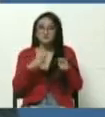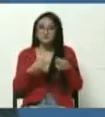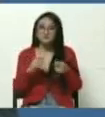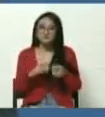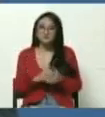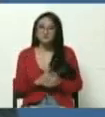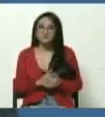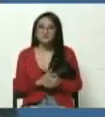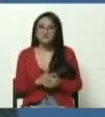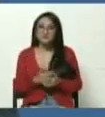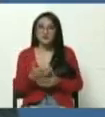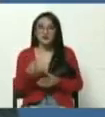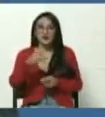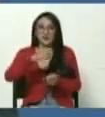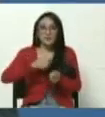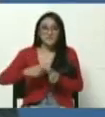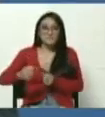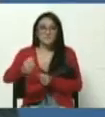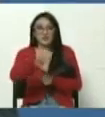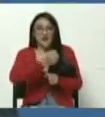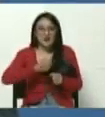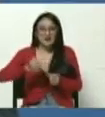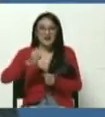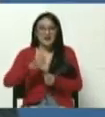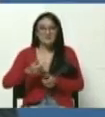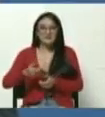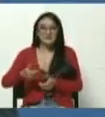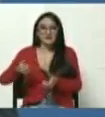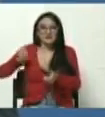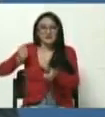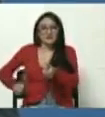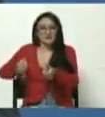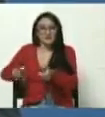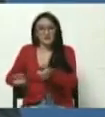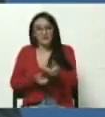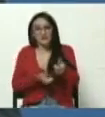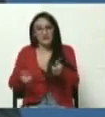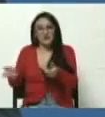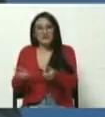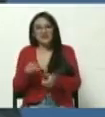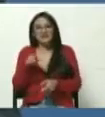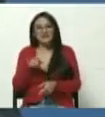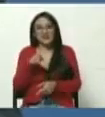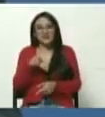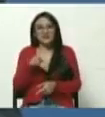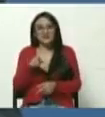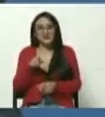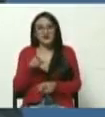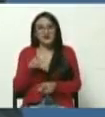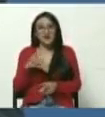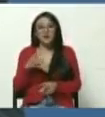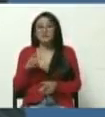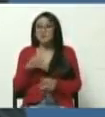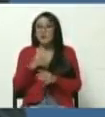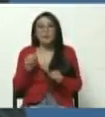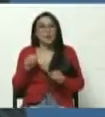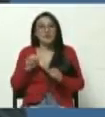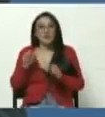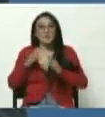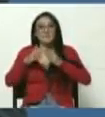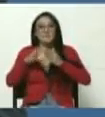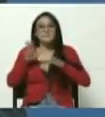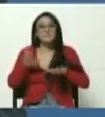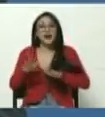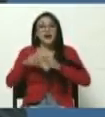de mezclas y fertilizantes, y no hemos podido atracar el barco porque